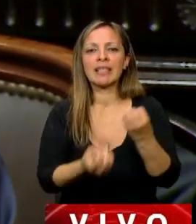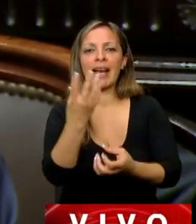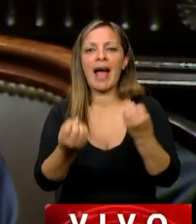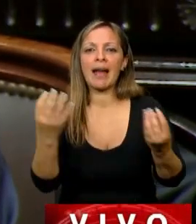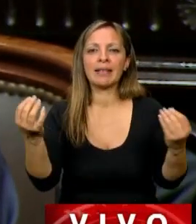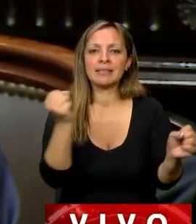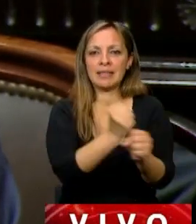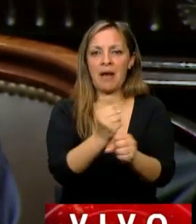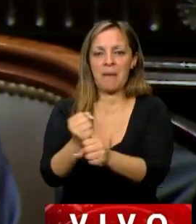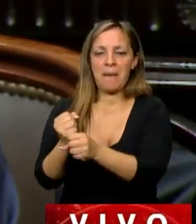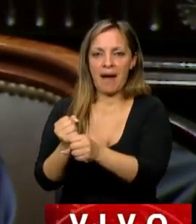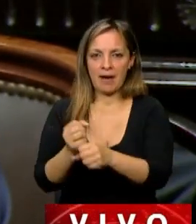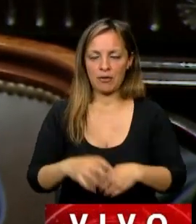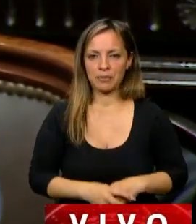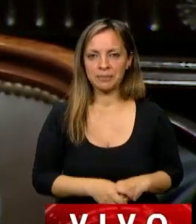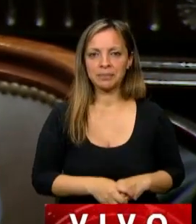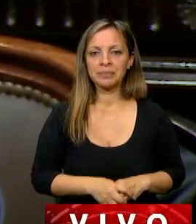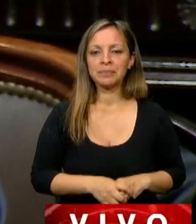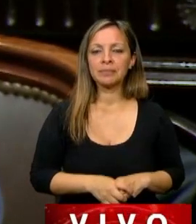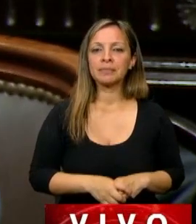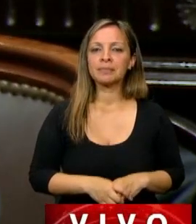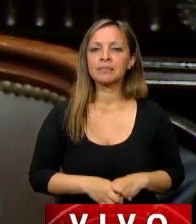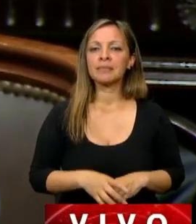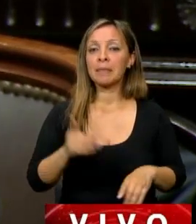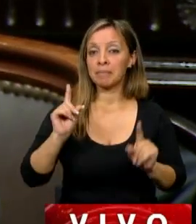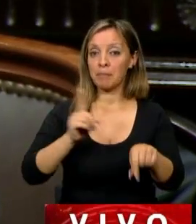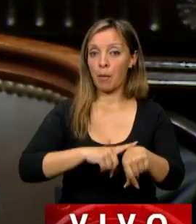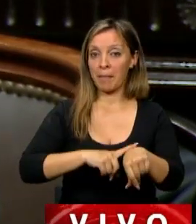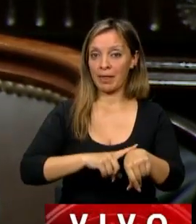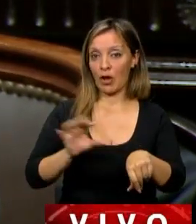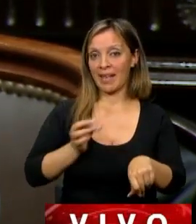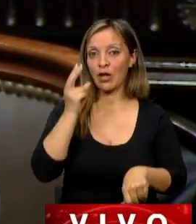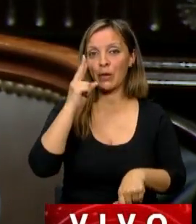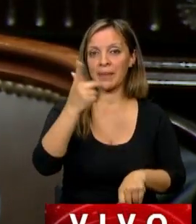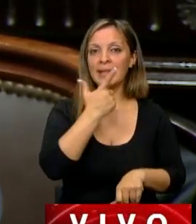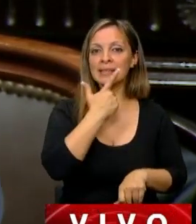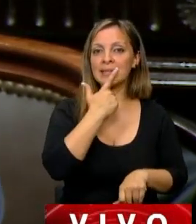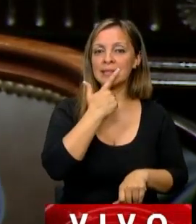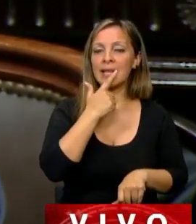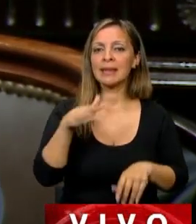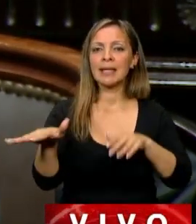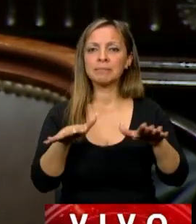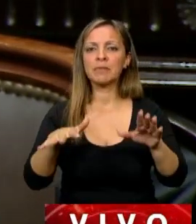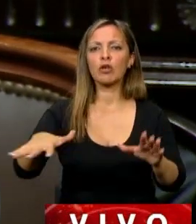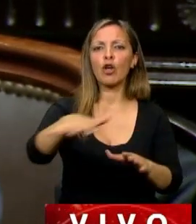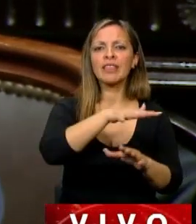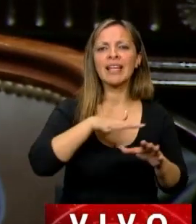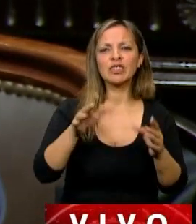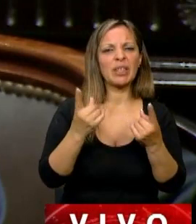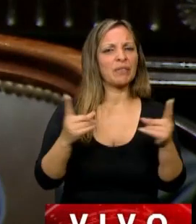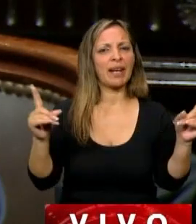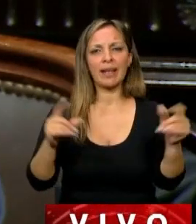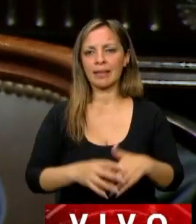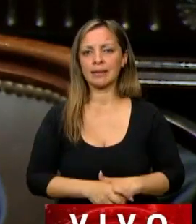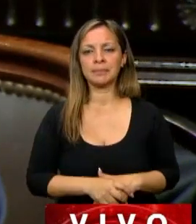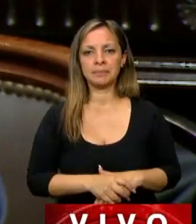empleo genuino. En aquel momento, en el 2017, el contexto era otro. Las